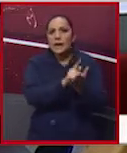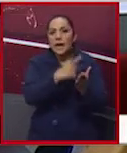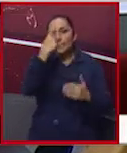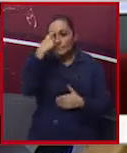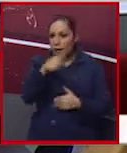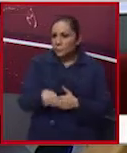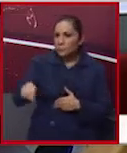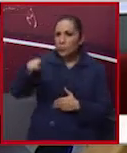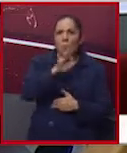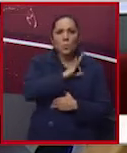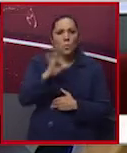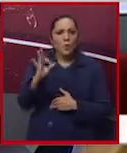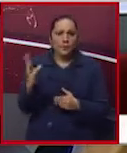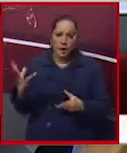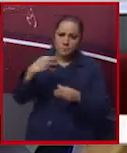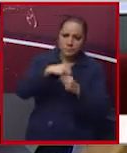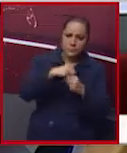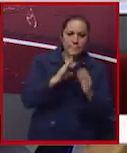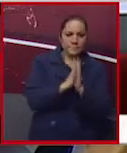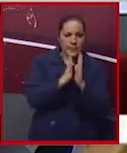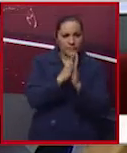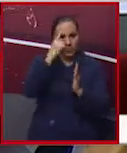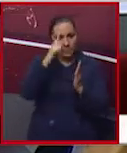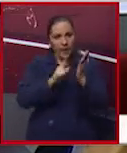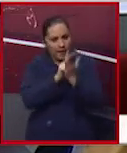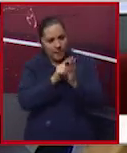pública, hace 40 años eso era impensable.